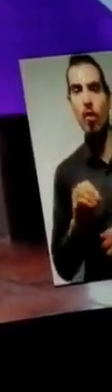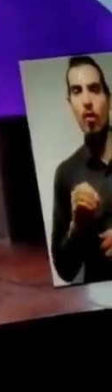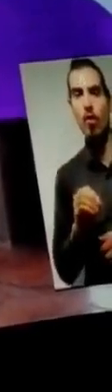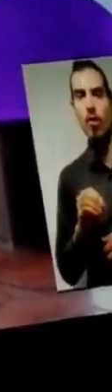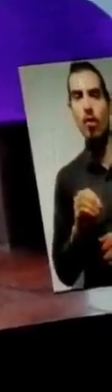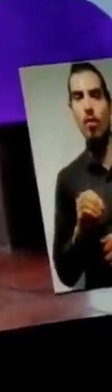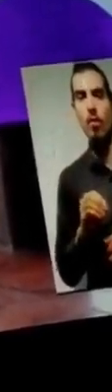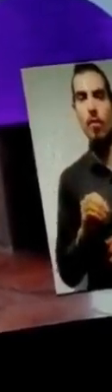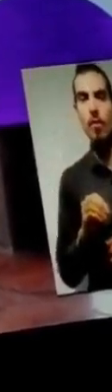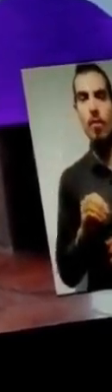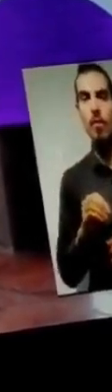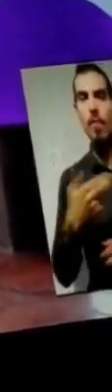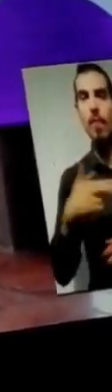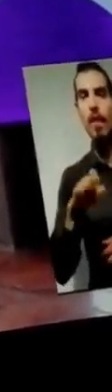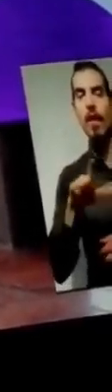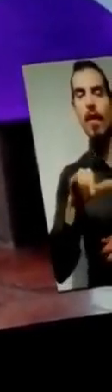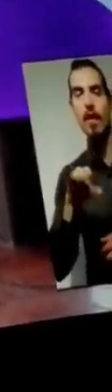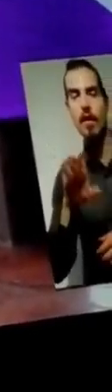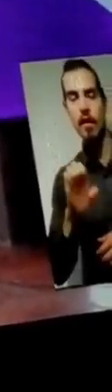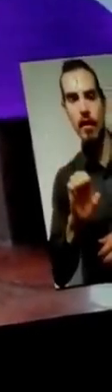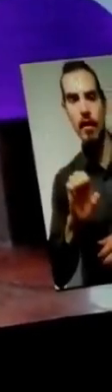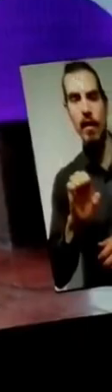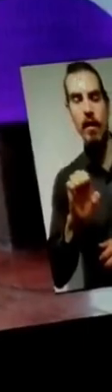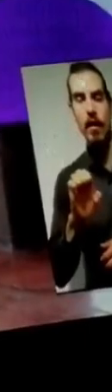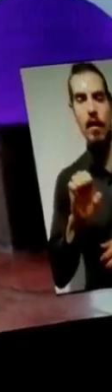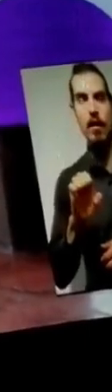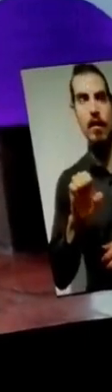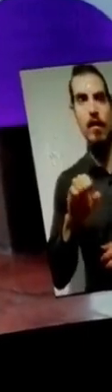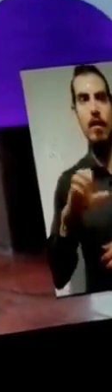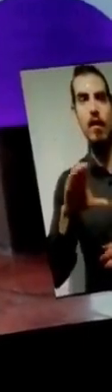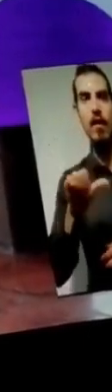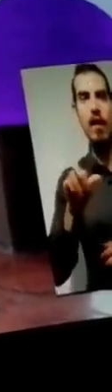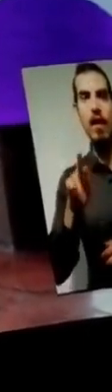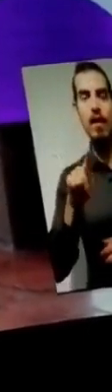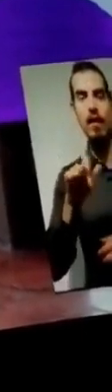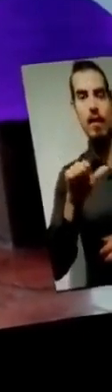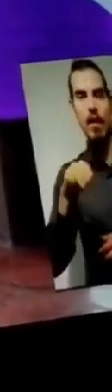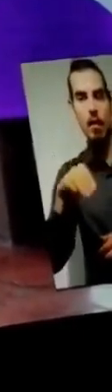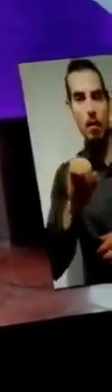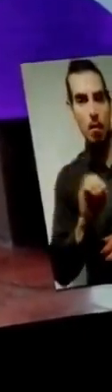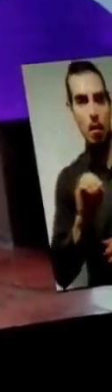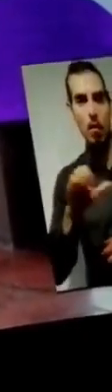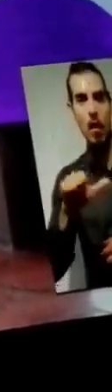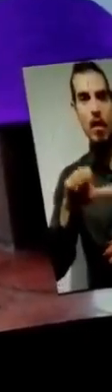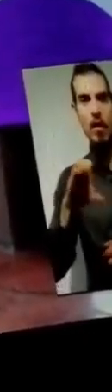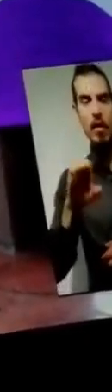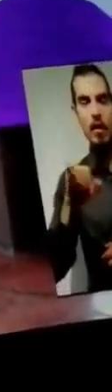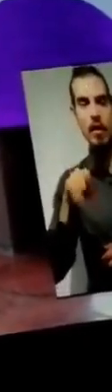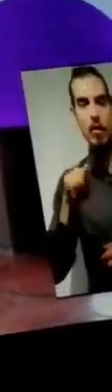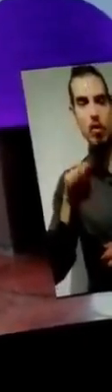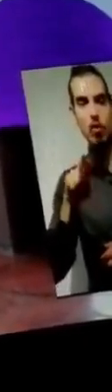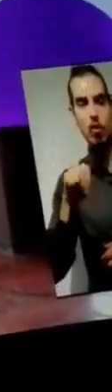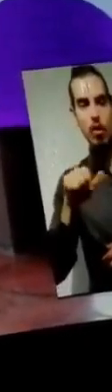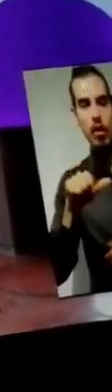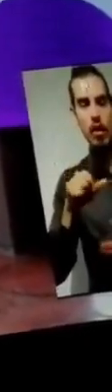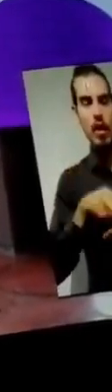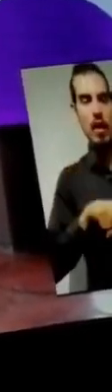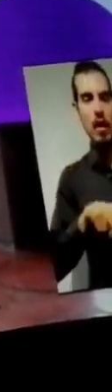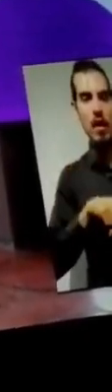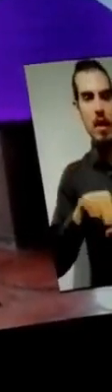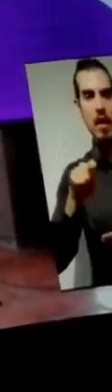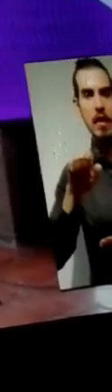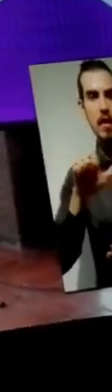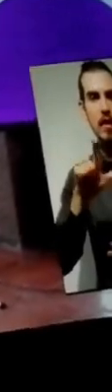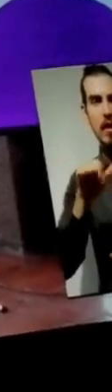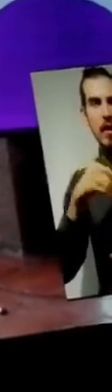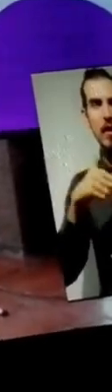la calle Hélice, la Cártamo, la Aceituna Negra, la Telegrafistas